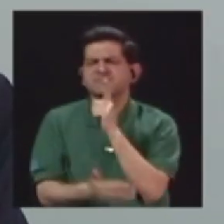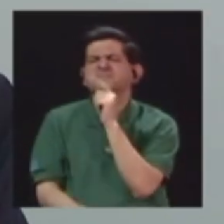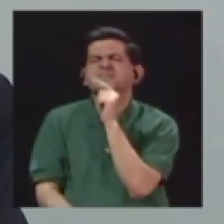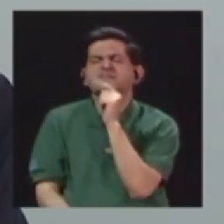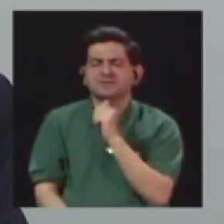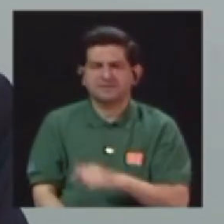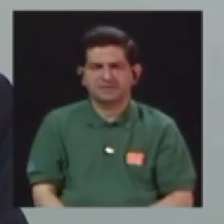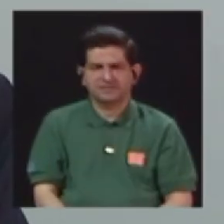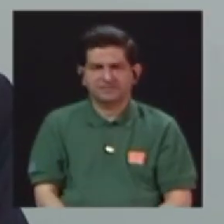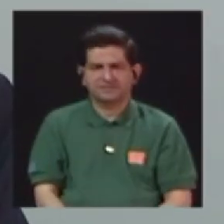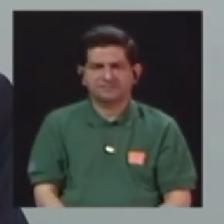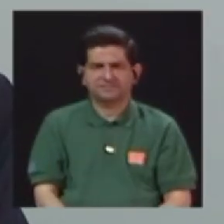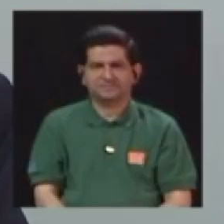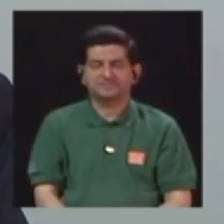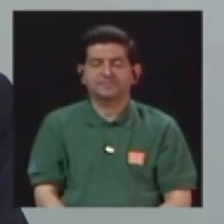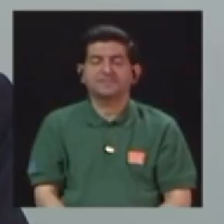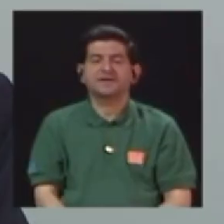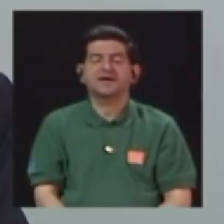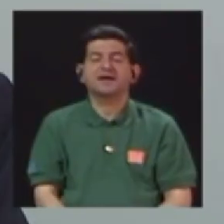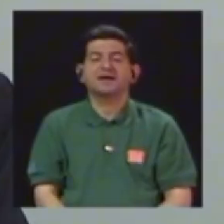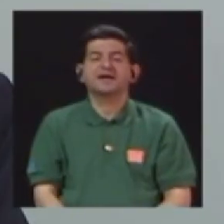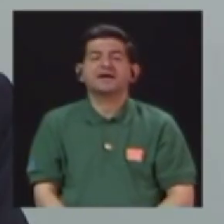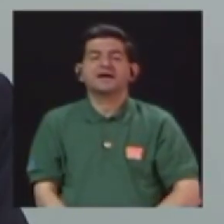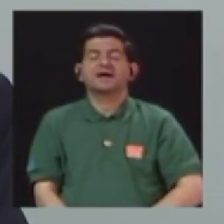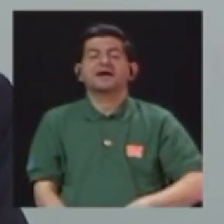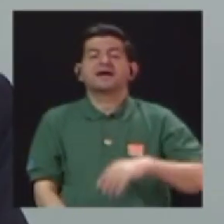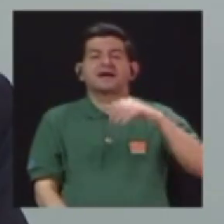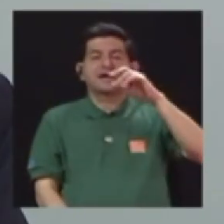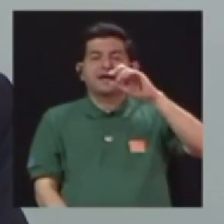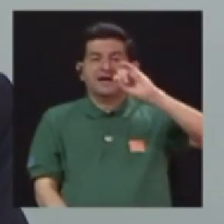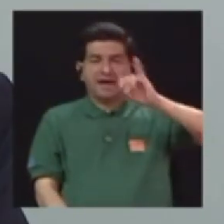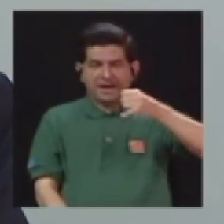Era Genaro Valverde Marín,